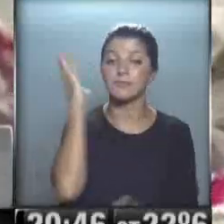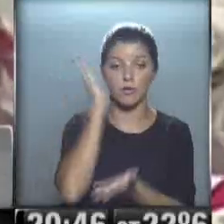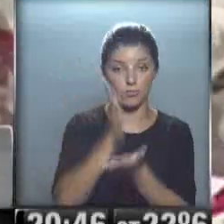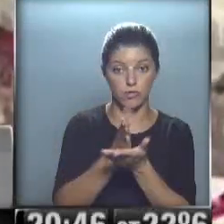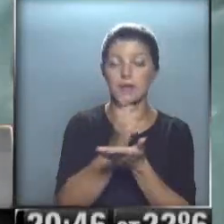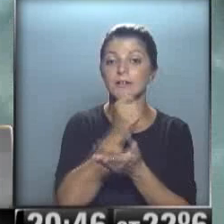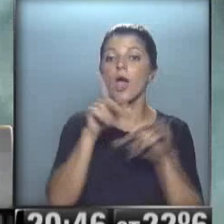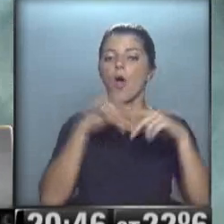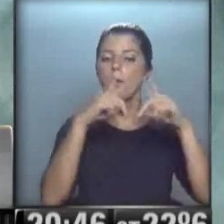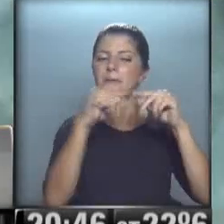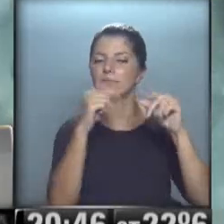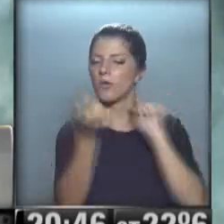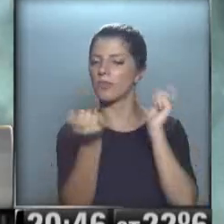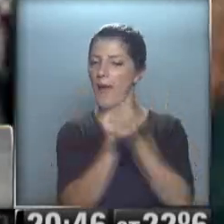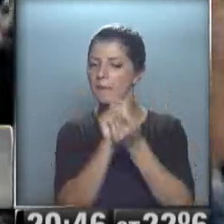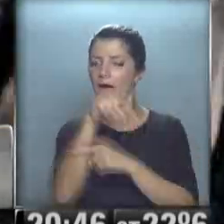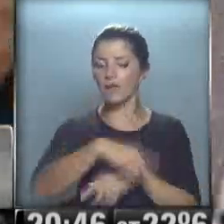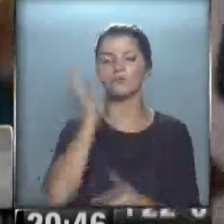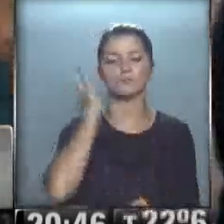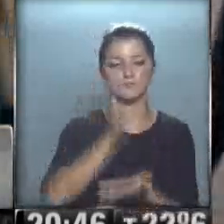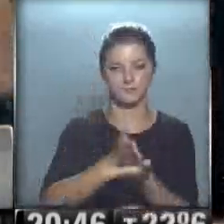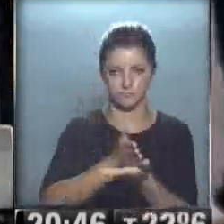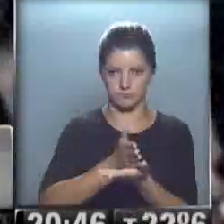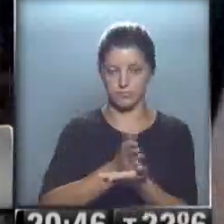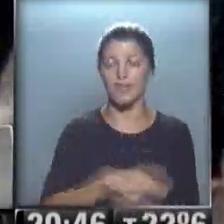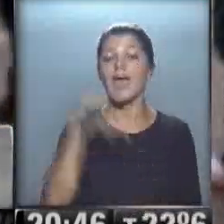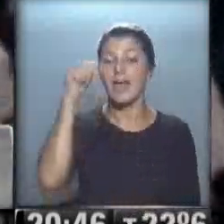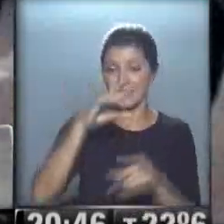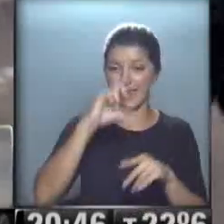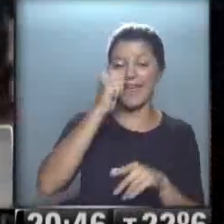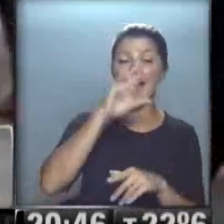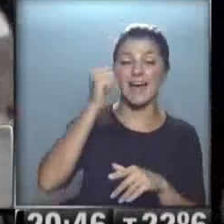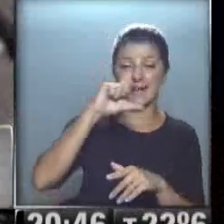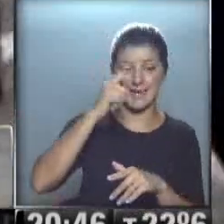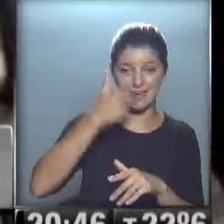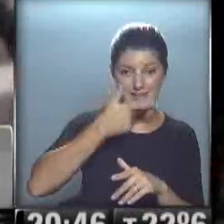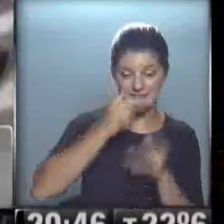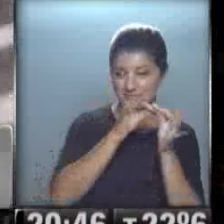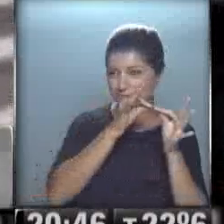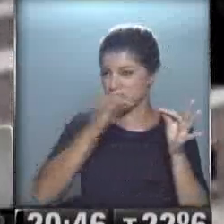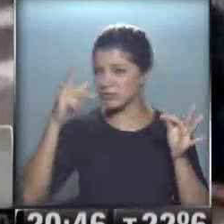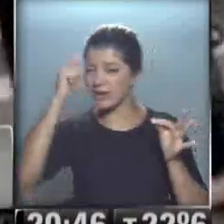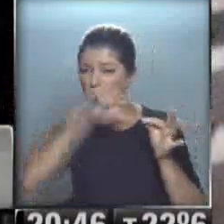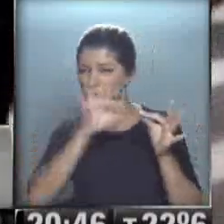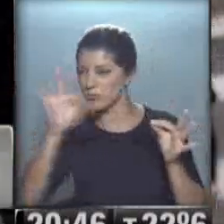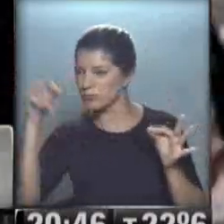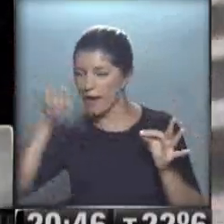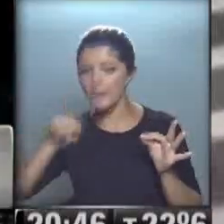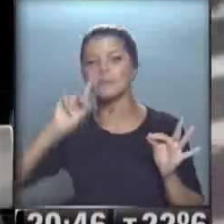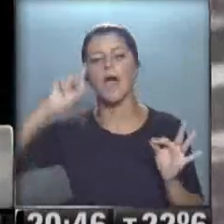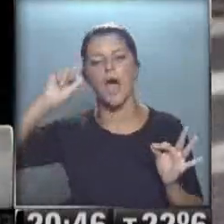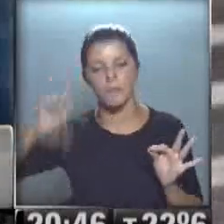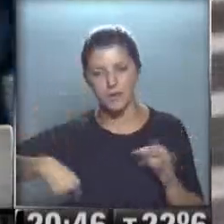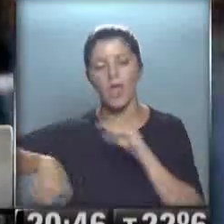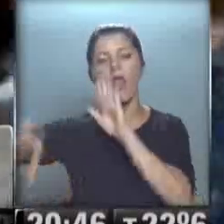coloquen sobreprecio a los productos. A miles de kilómetros de Caracas, en la cuna del capitalismo, también